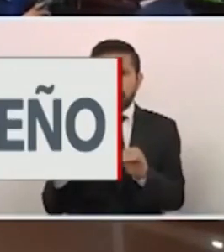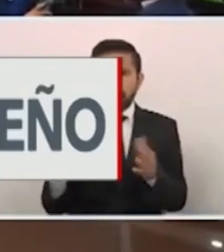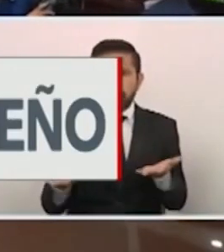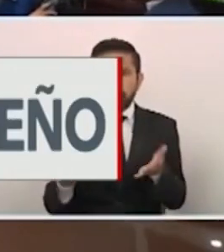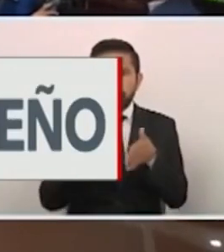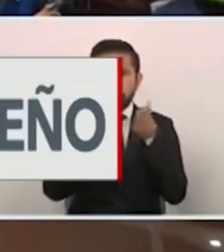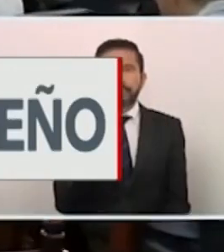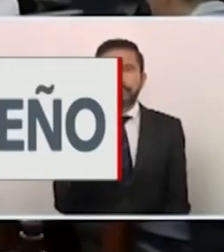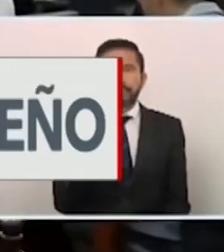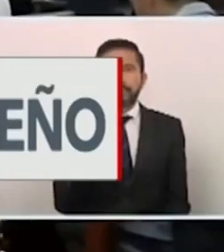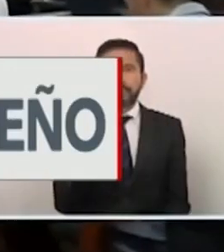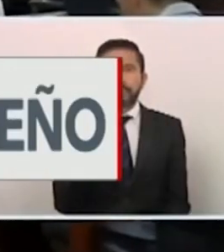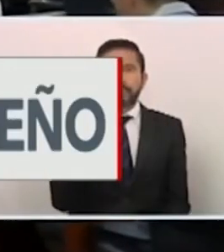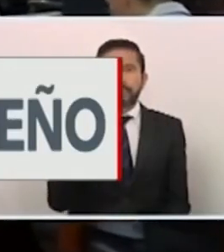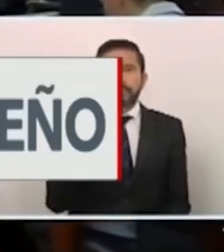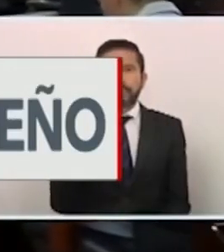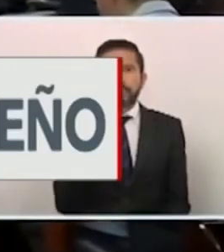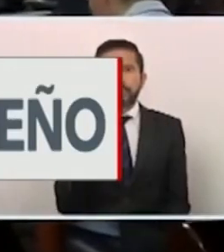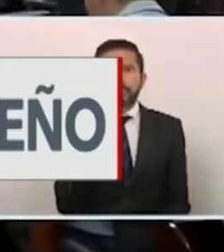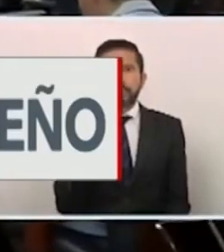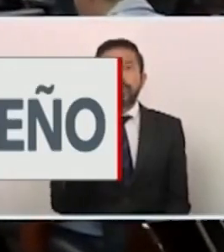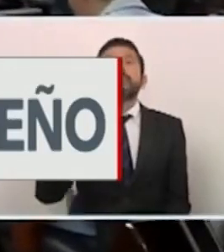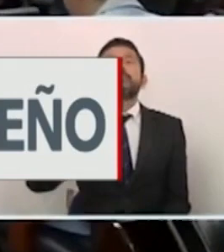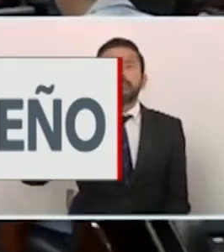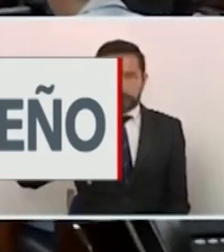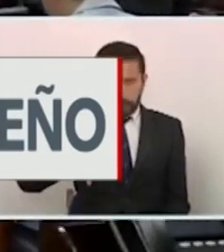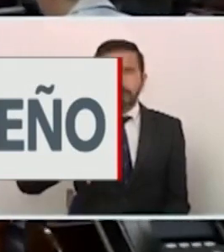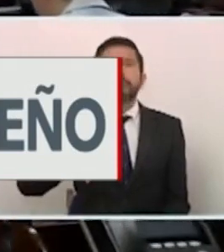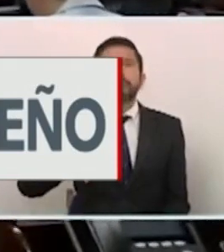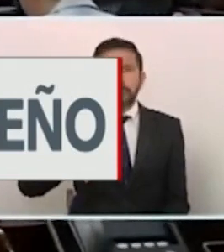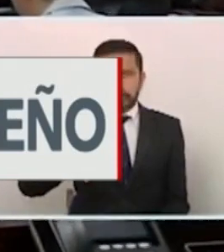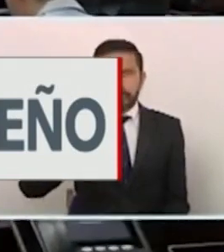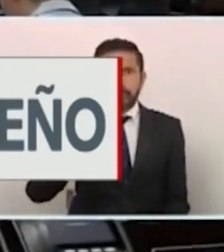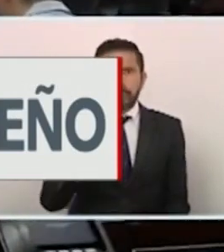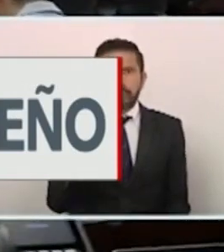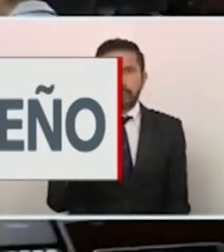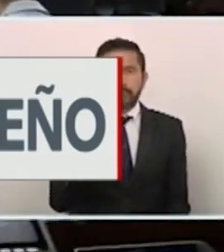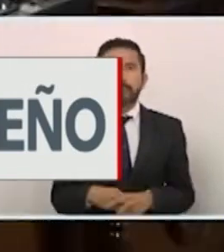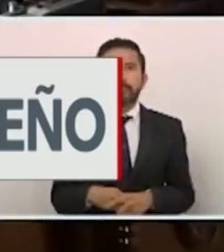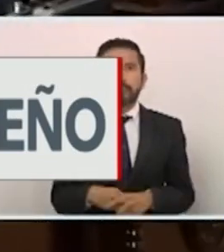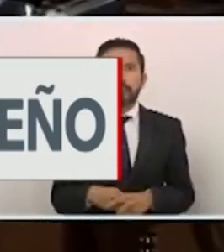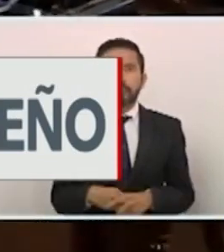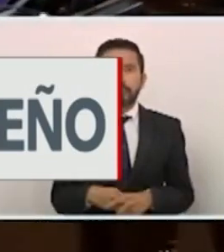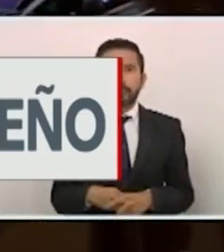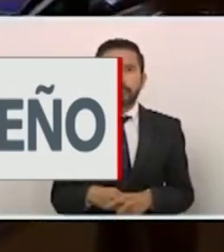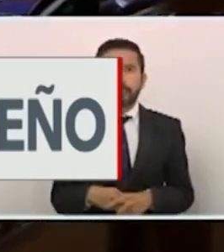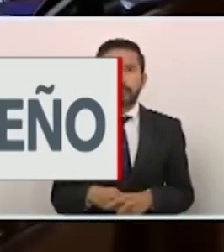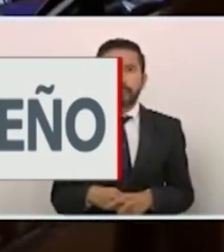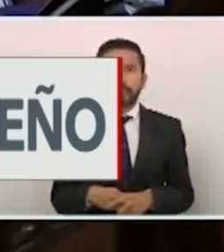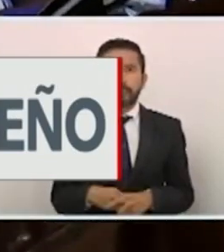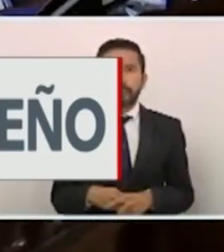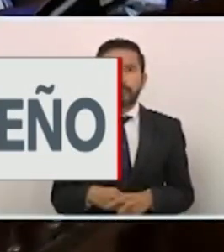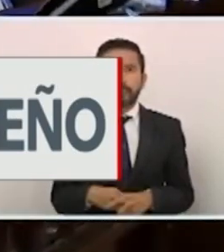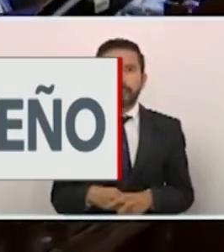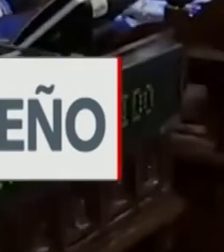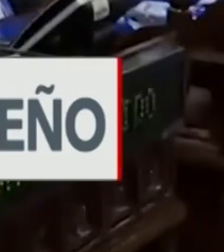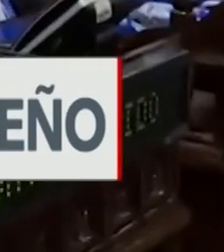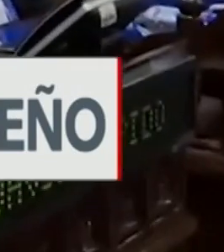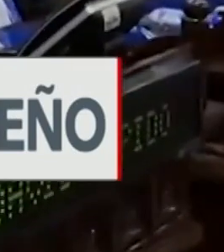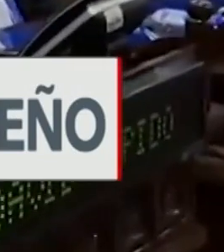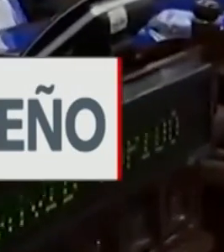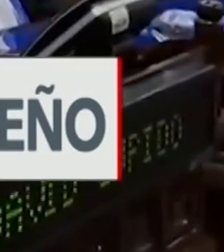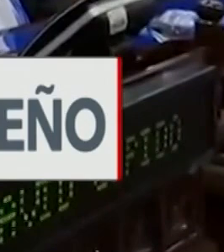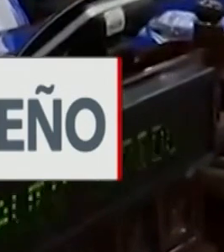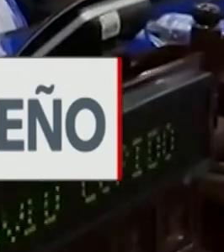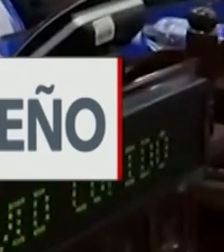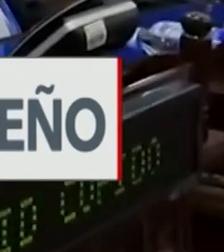la Constitución. La nueva legislatura se redujo de 84 a 60 diputados. De estos, 54 son del partido